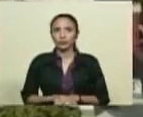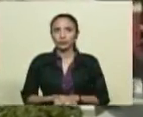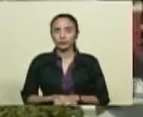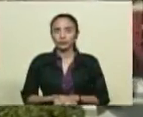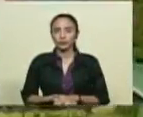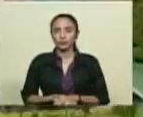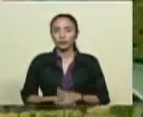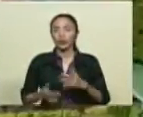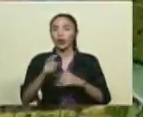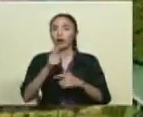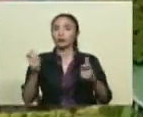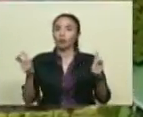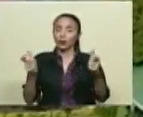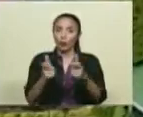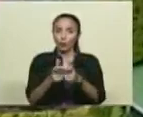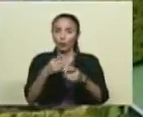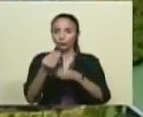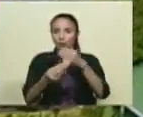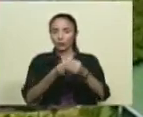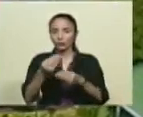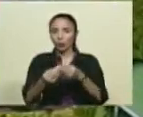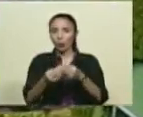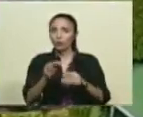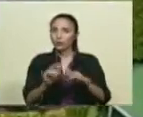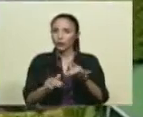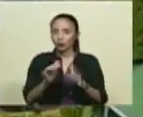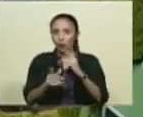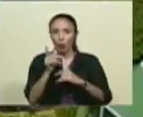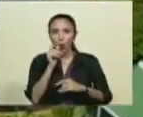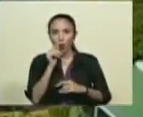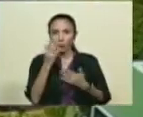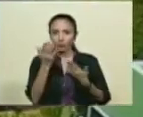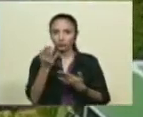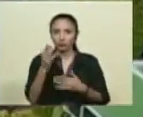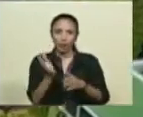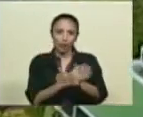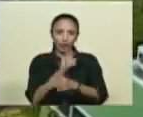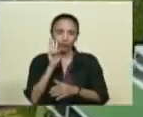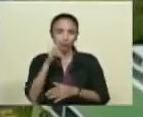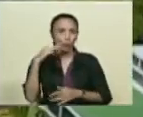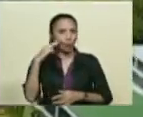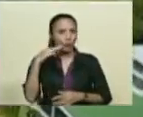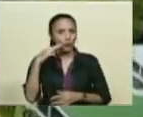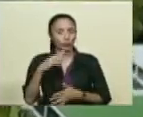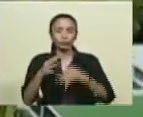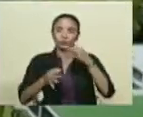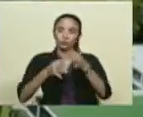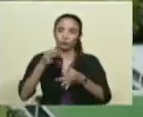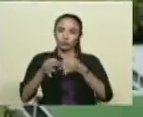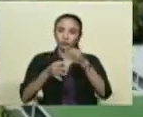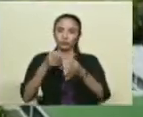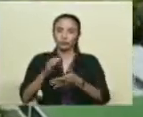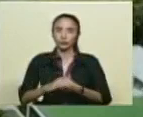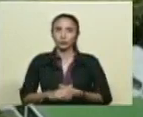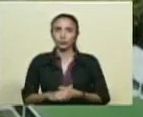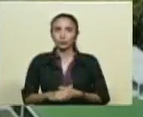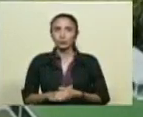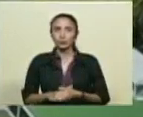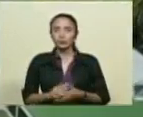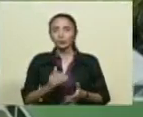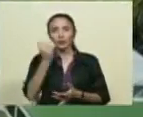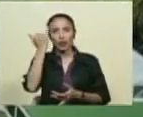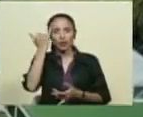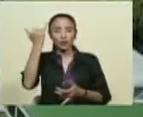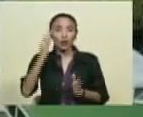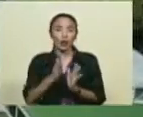Durante su reunión con el secretario general de la OPEP, explicó a Mohamed Barquindo la iniciativa